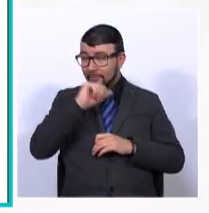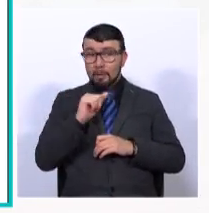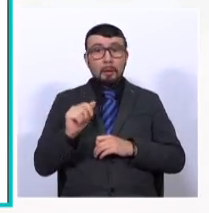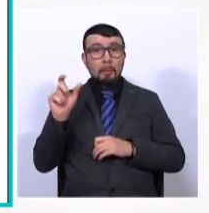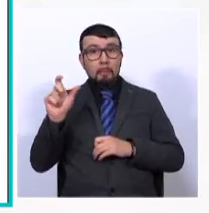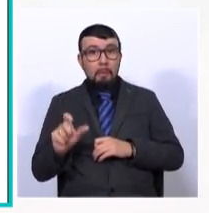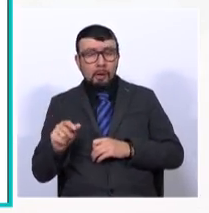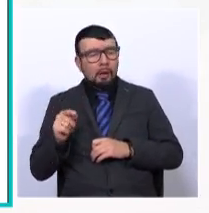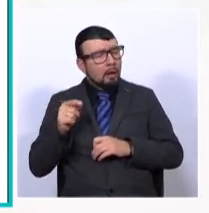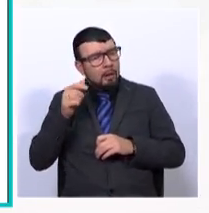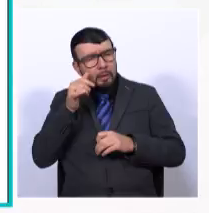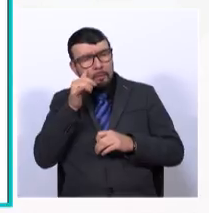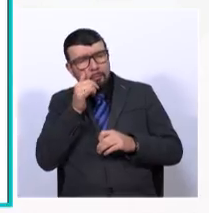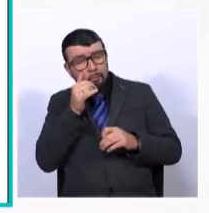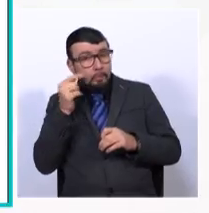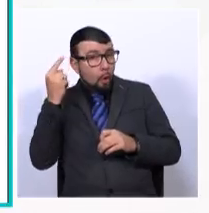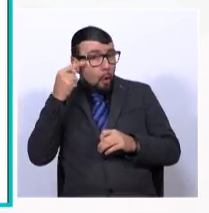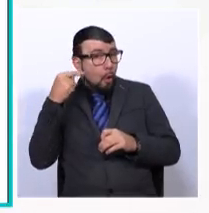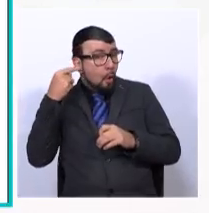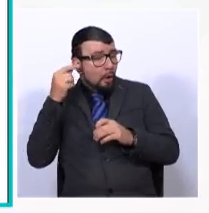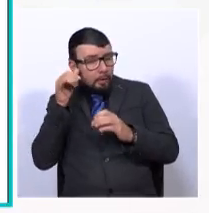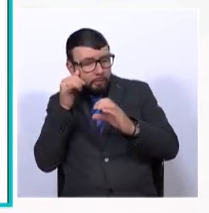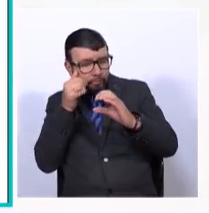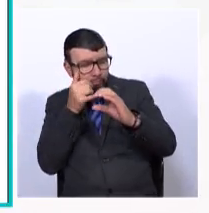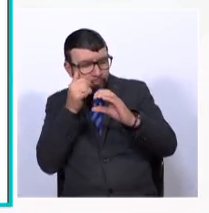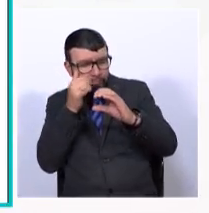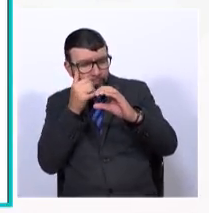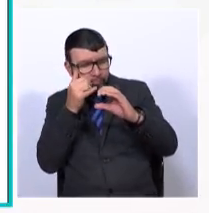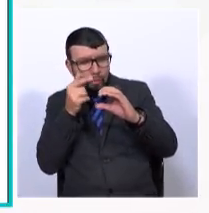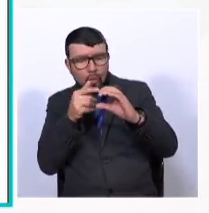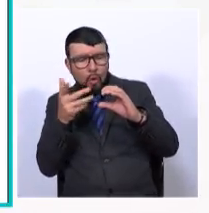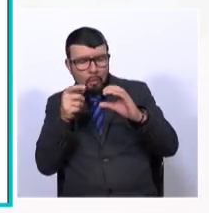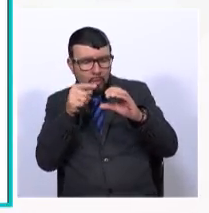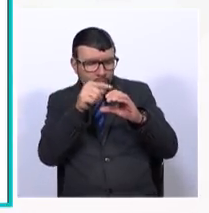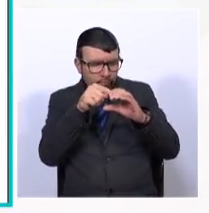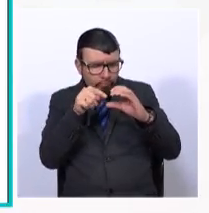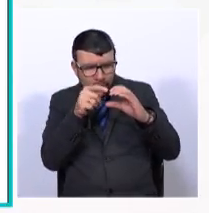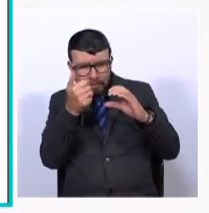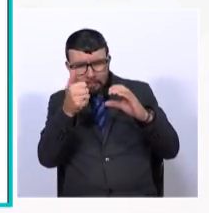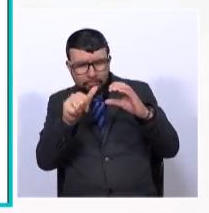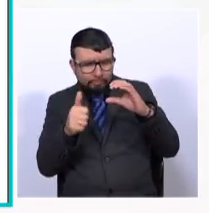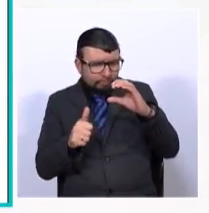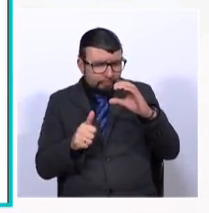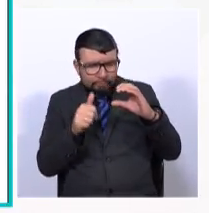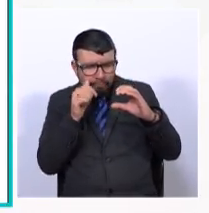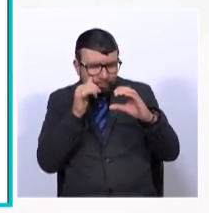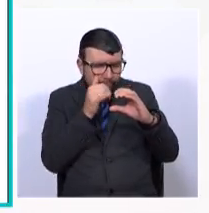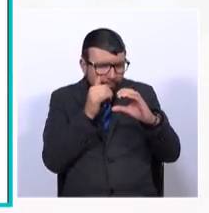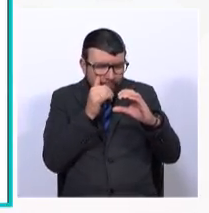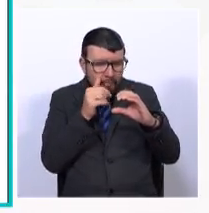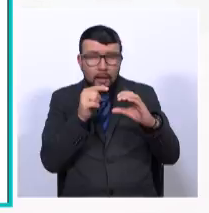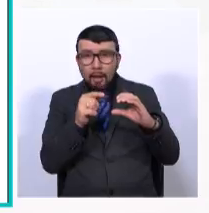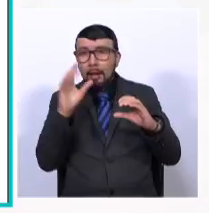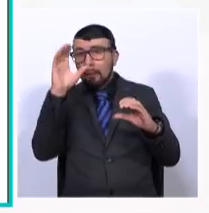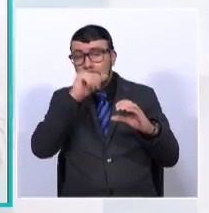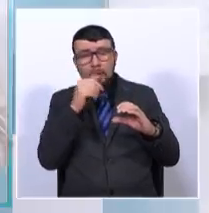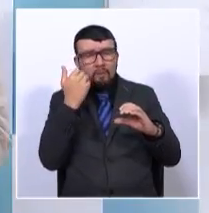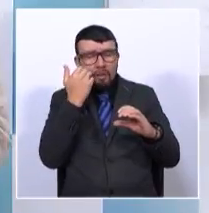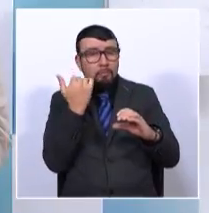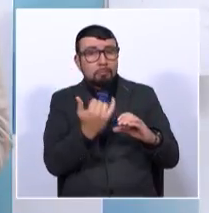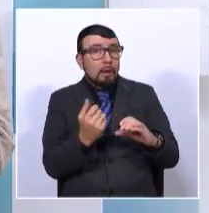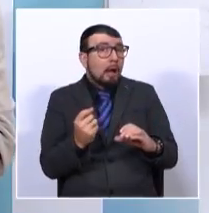una otoscopia para mirar cómo está el oído y entender mucha patología que se presenta allí. Y